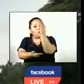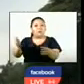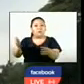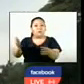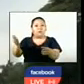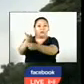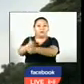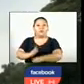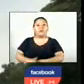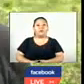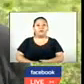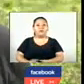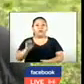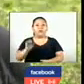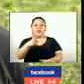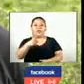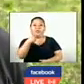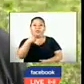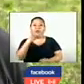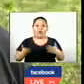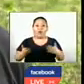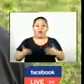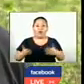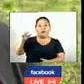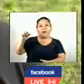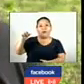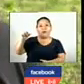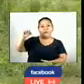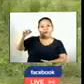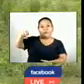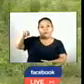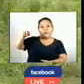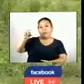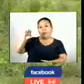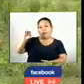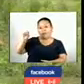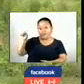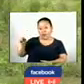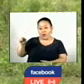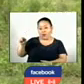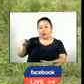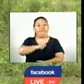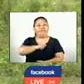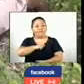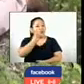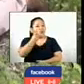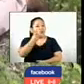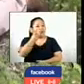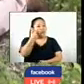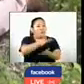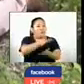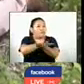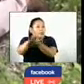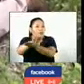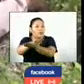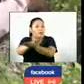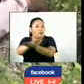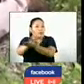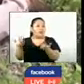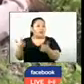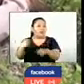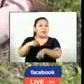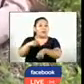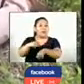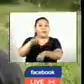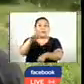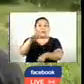La entidad ejecutora es Acapavis quien será la encargada de administrar y cuidar la plantación en un periodo de